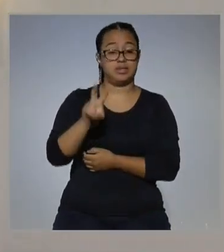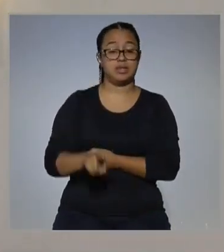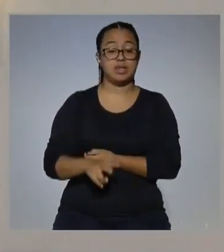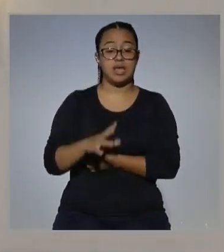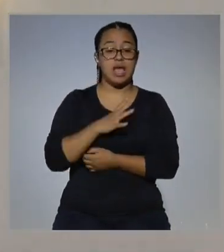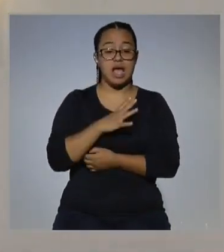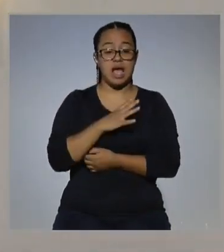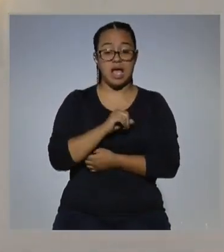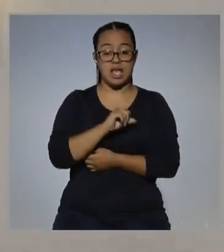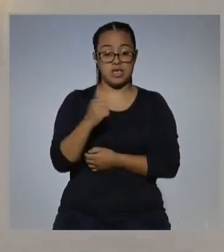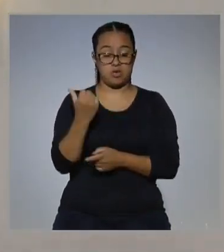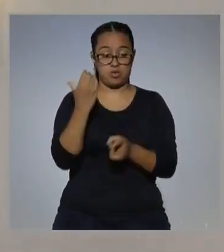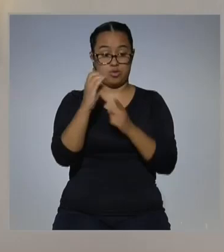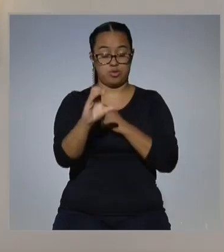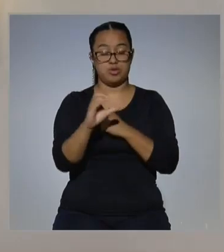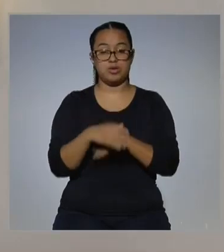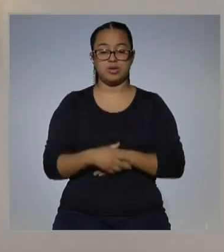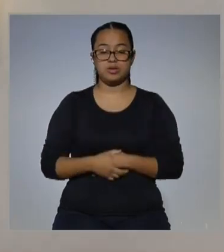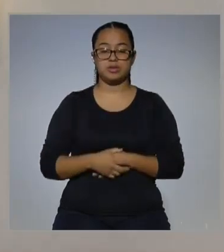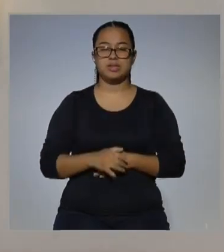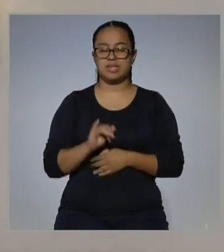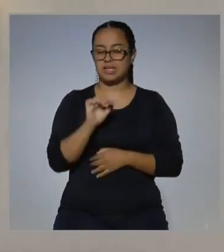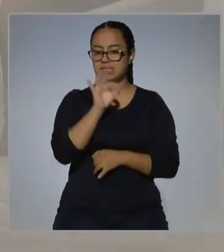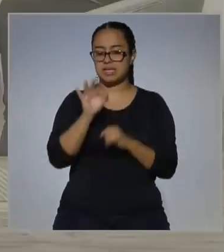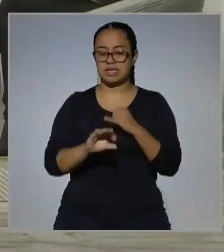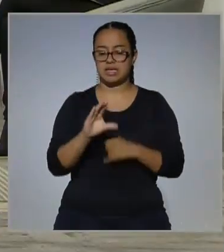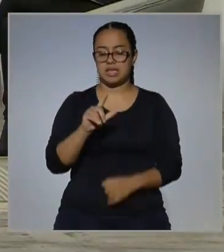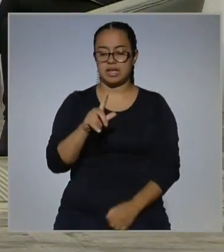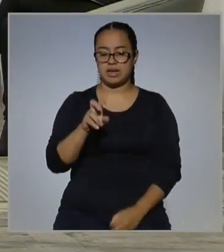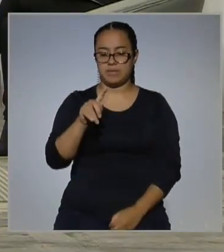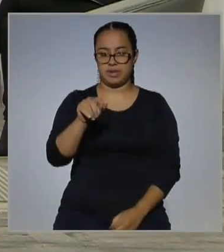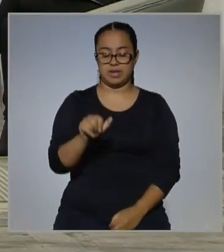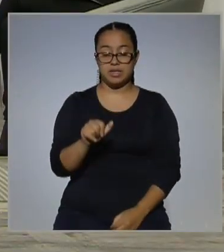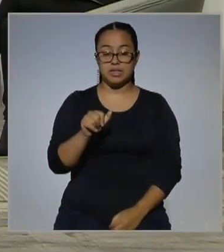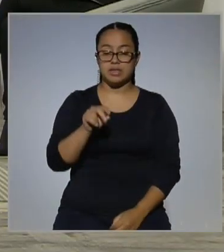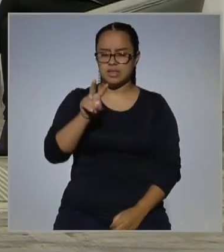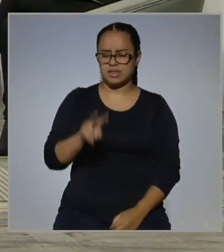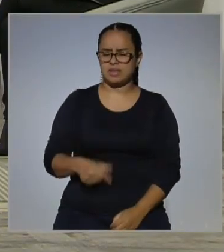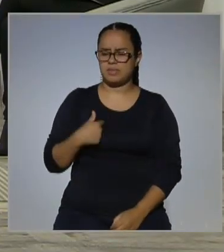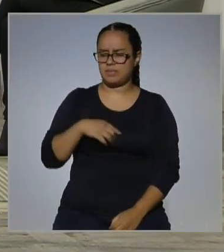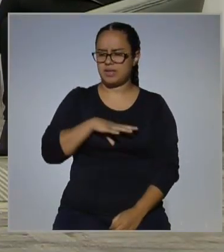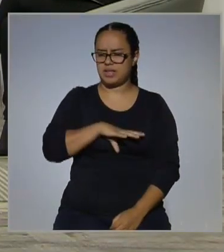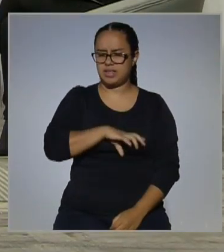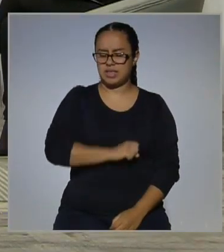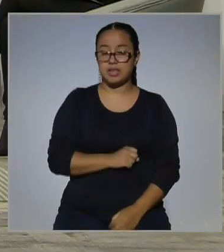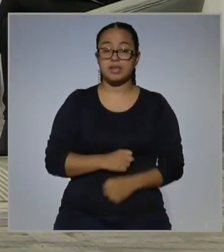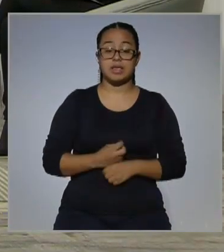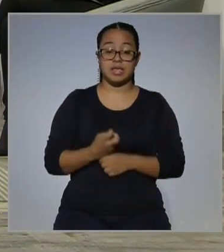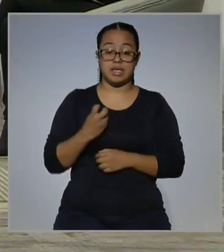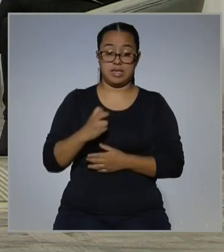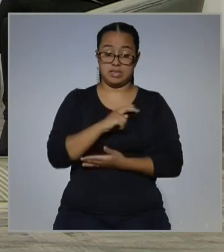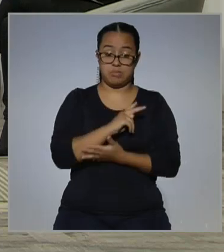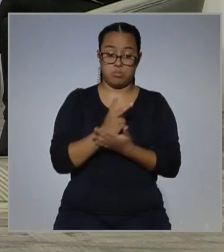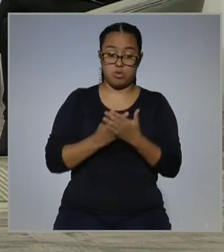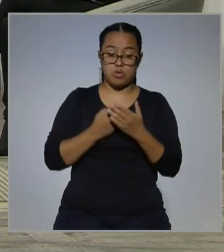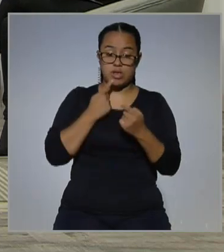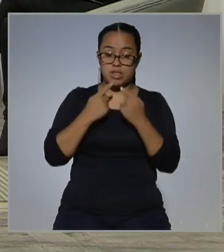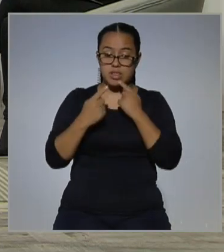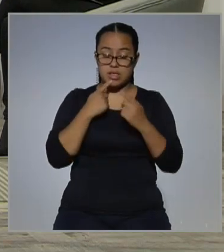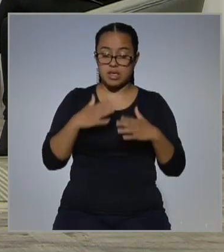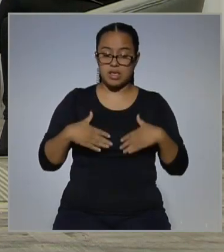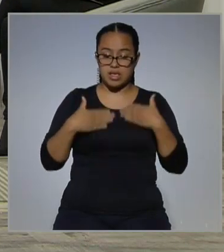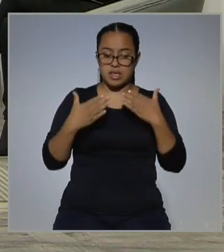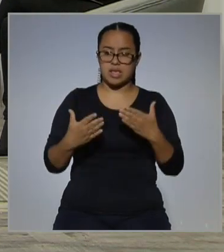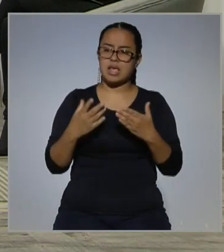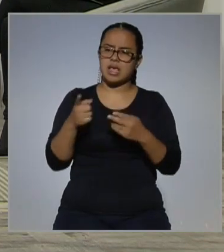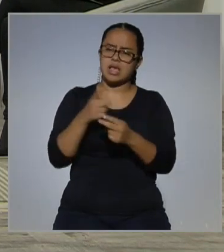Tenemos otra calaverita, Diana. La última calaverita, que la verdad es que me encantó. Dice, el programa Diálogos en Confianza, la